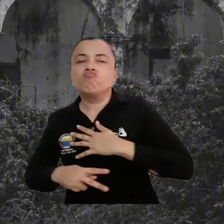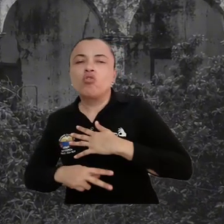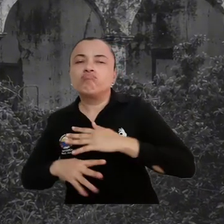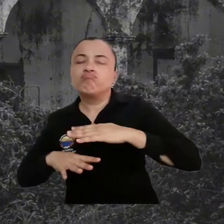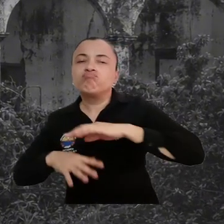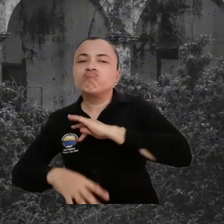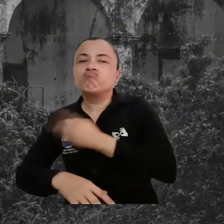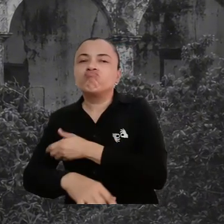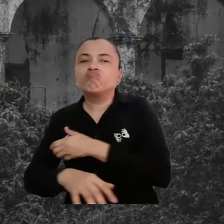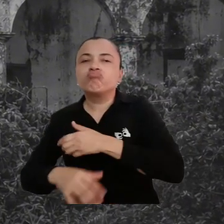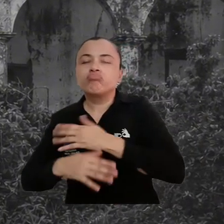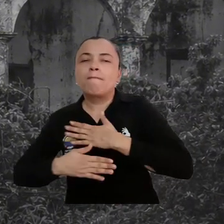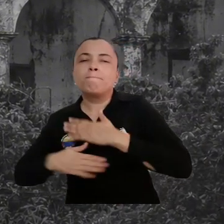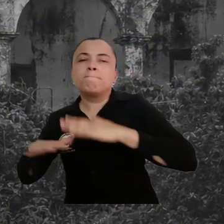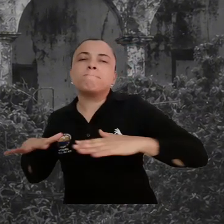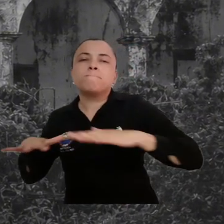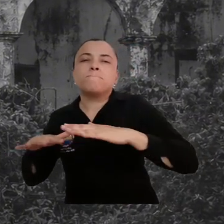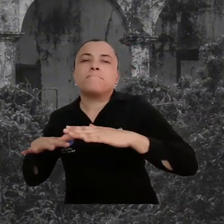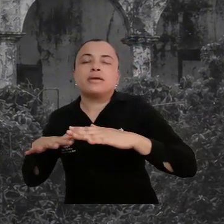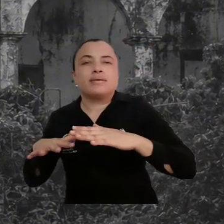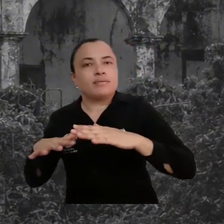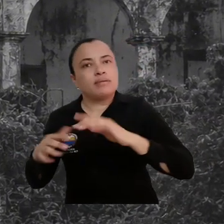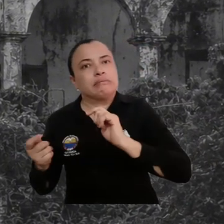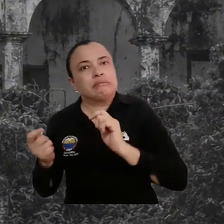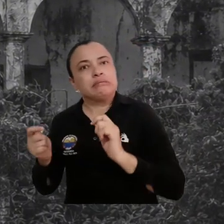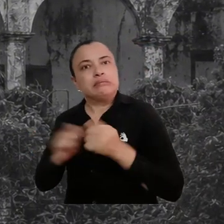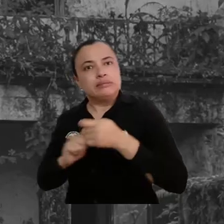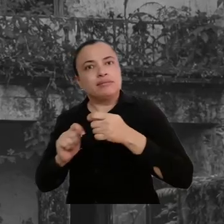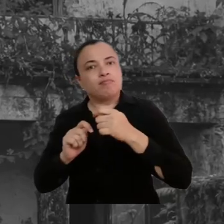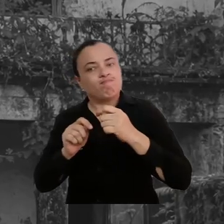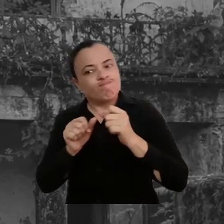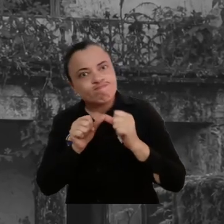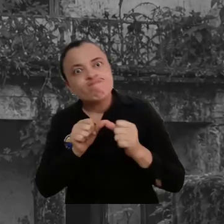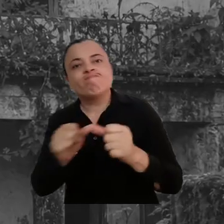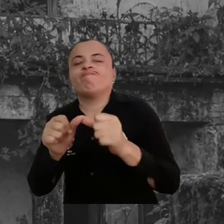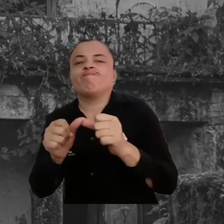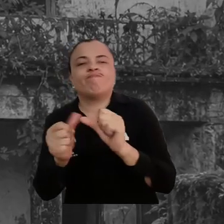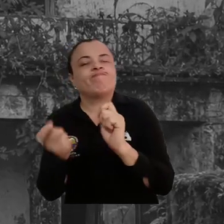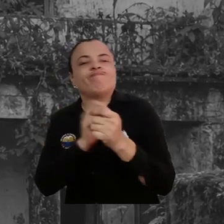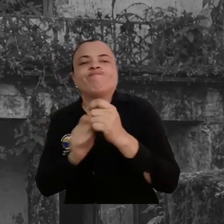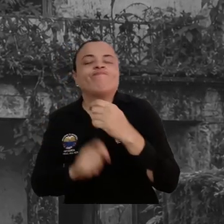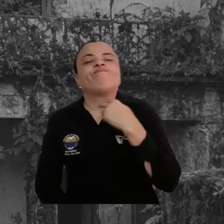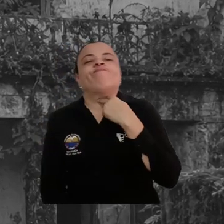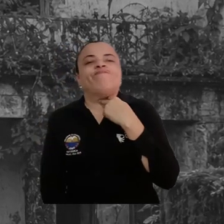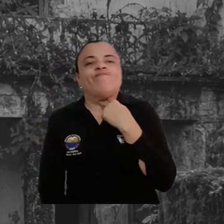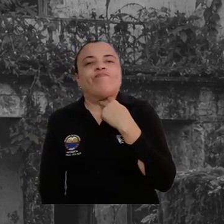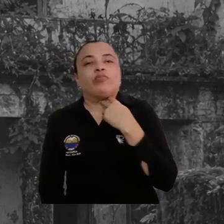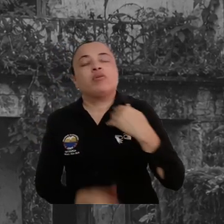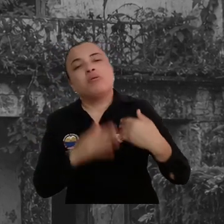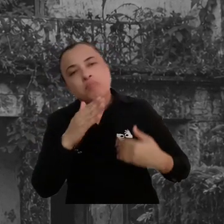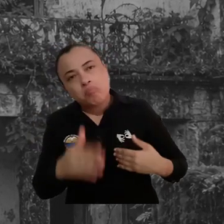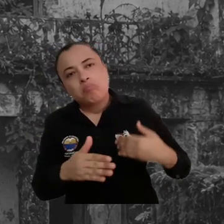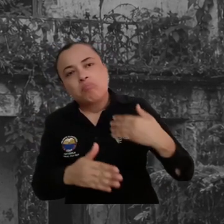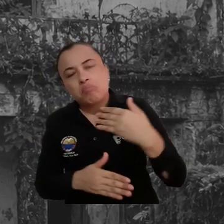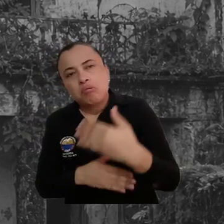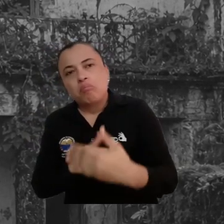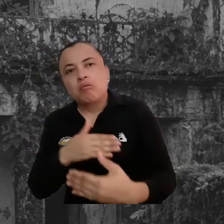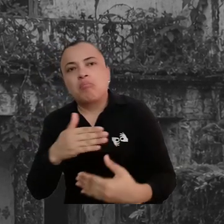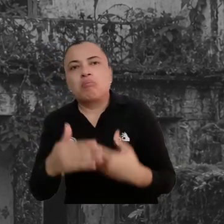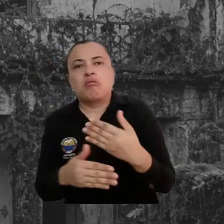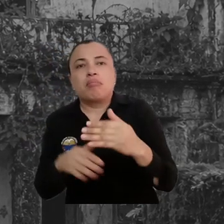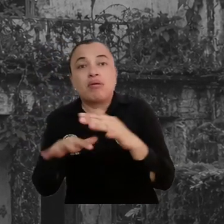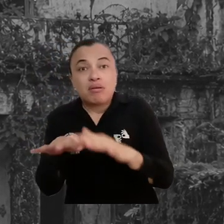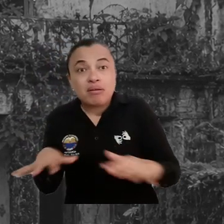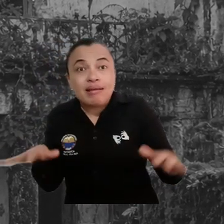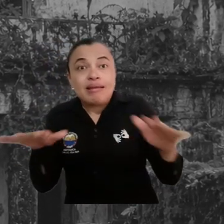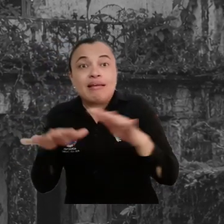no lograron transformar sus haciendas en proyectos sostenibles para el futuro. Con el tiempo, muchas de